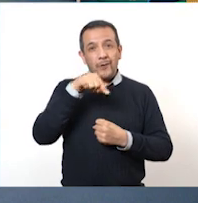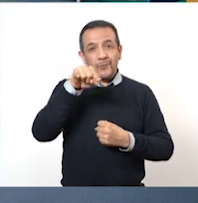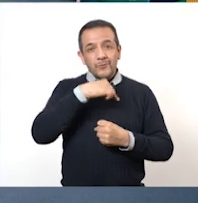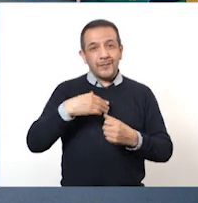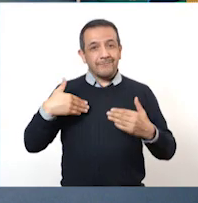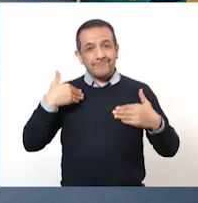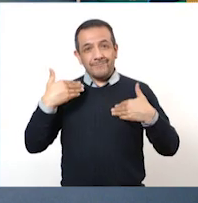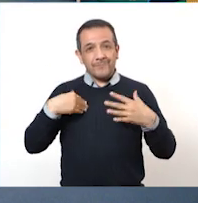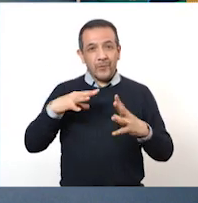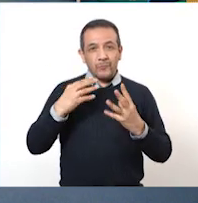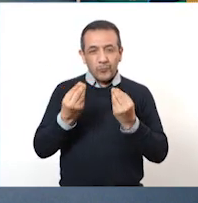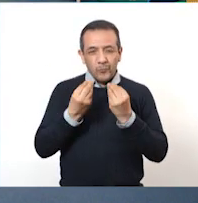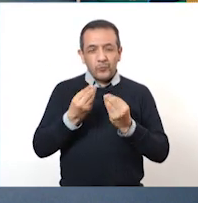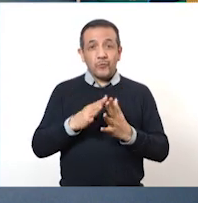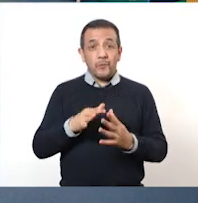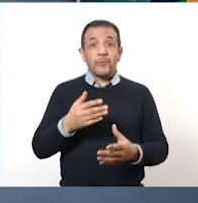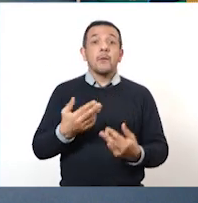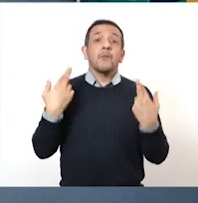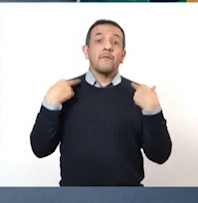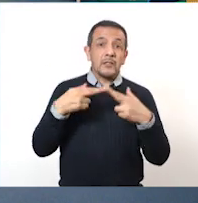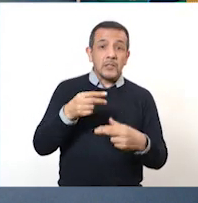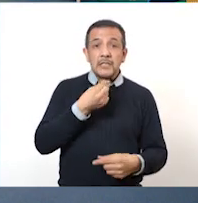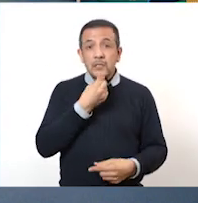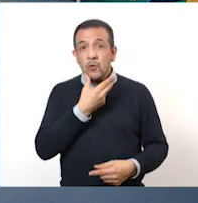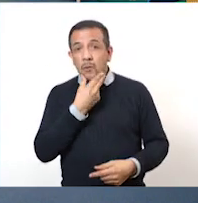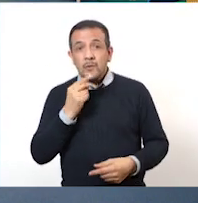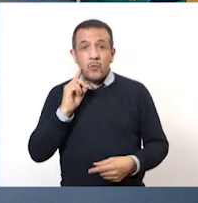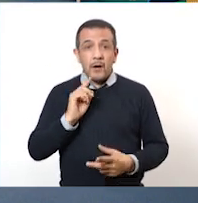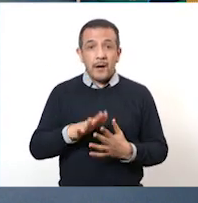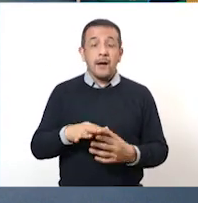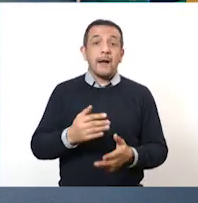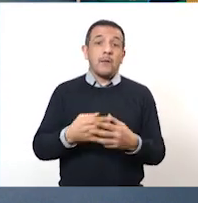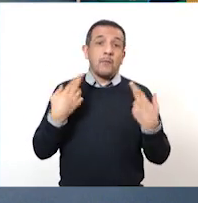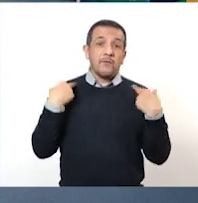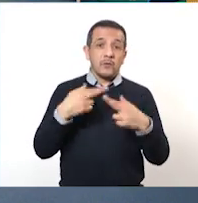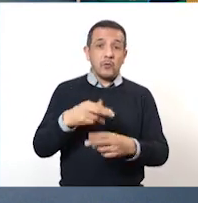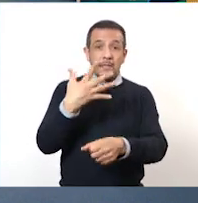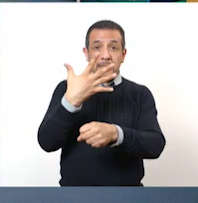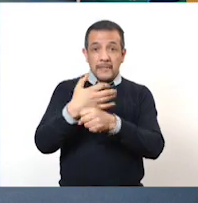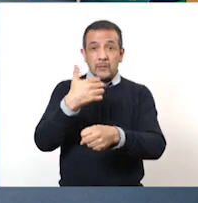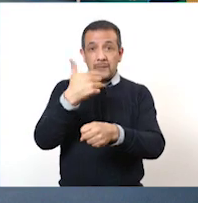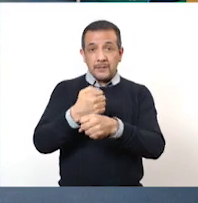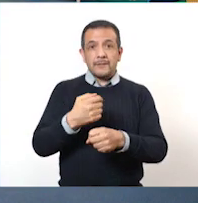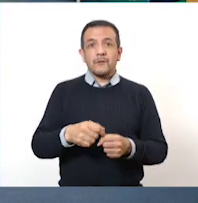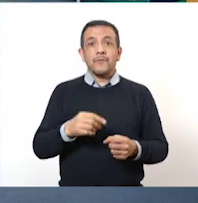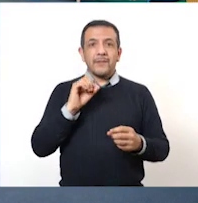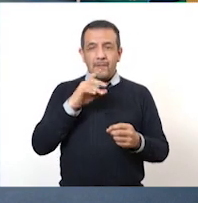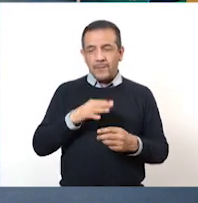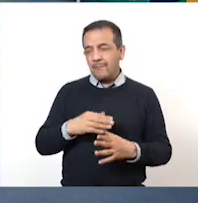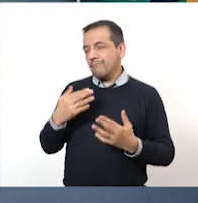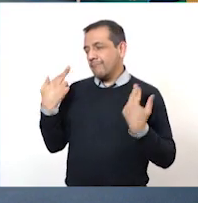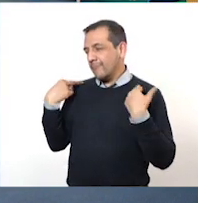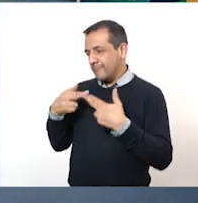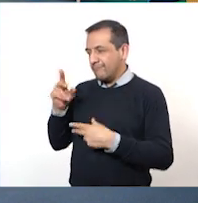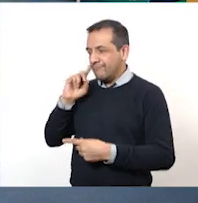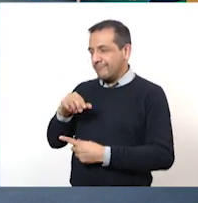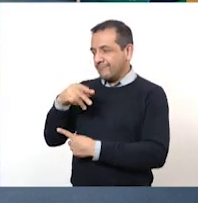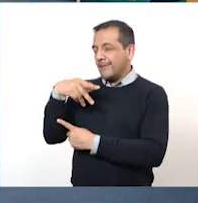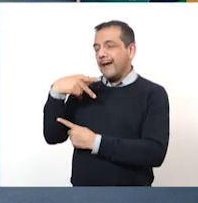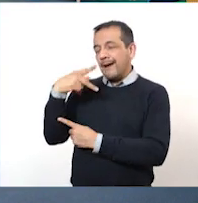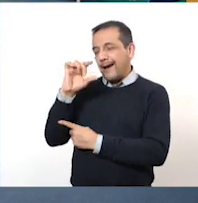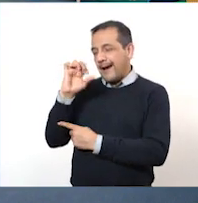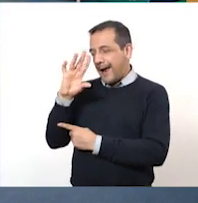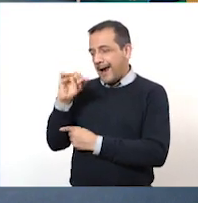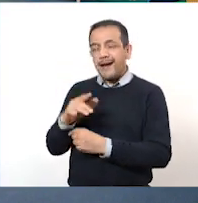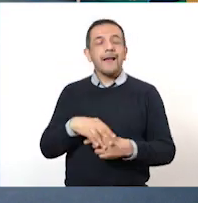nosotros. Agradecemos a las niñas, a los niños, a las maestras y los maestros de quinto y sexto grado. Y también a la maestra